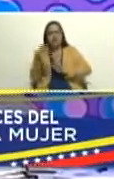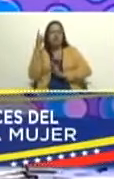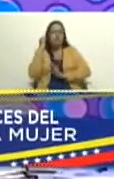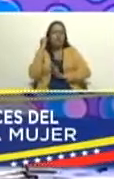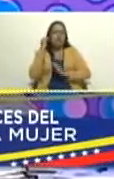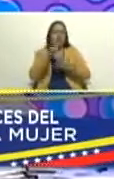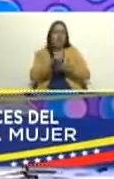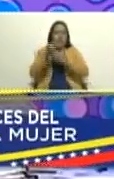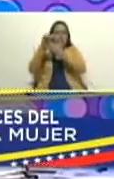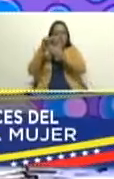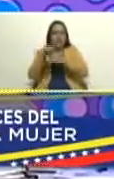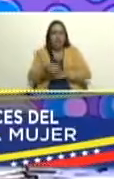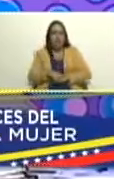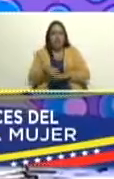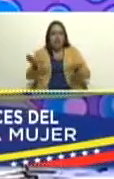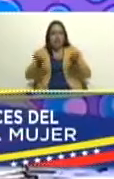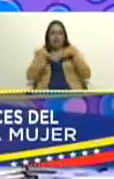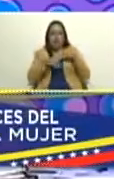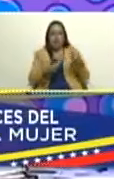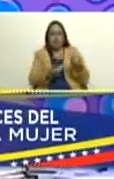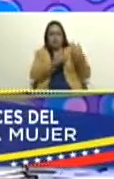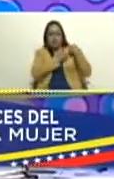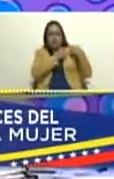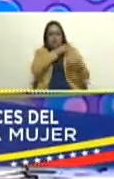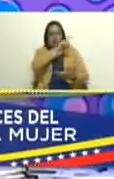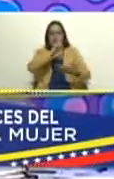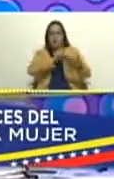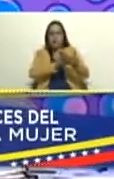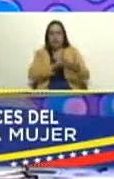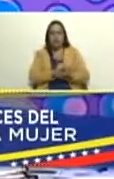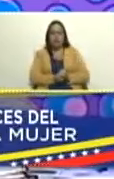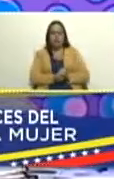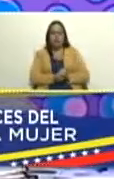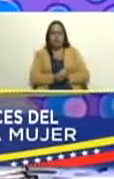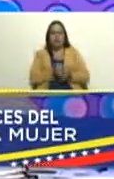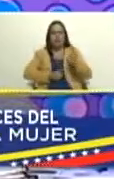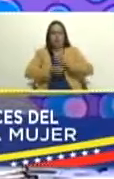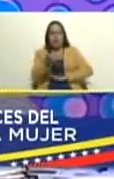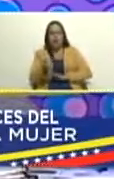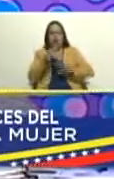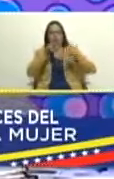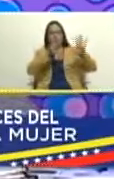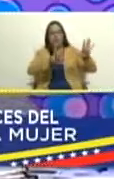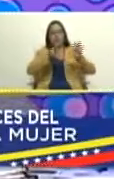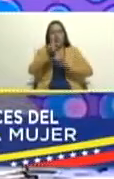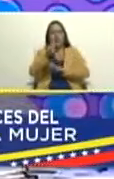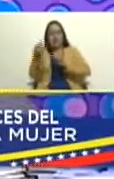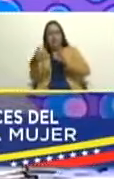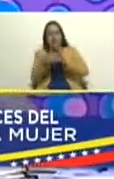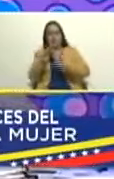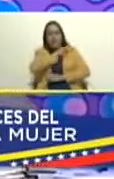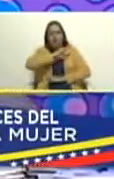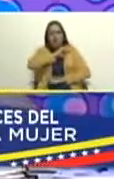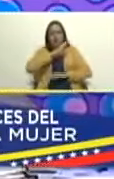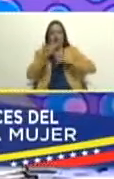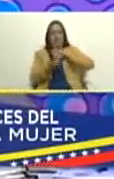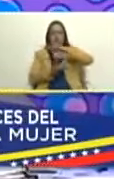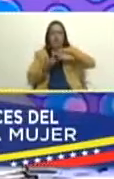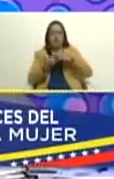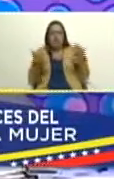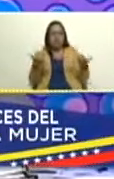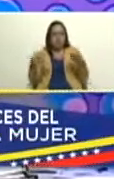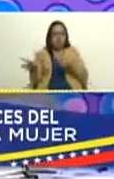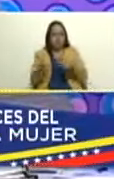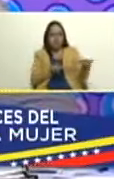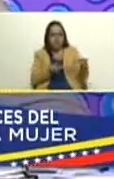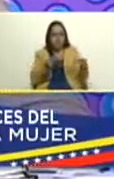lideresas asumidas plenamente en más de 81.000 comités de base constituidos a